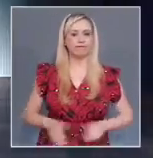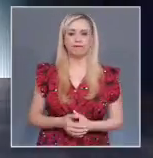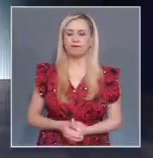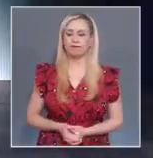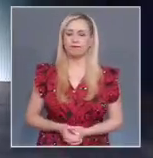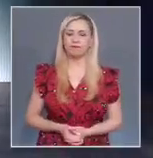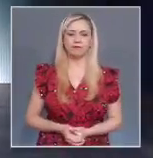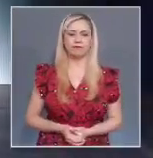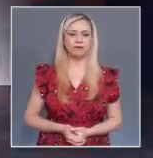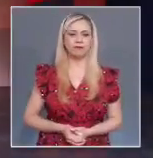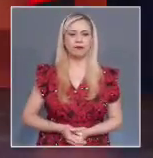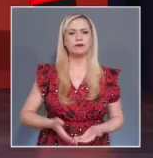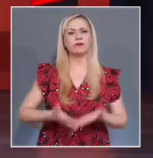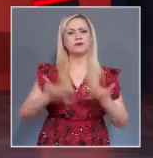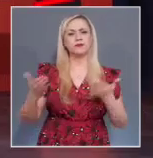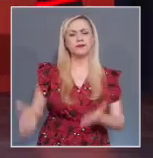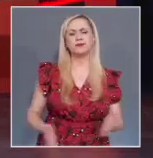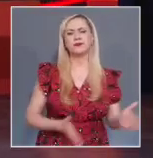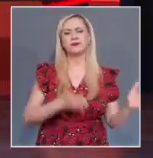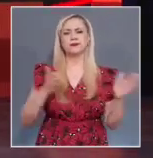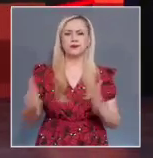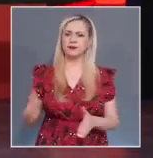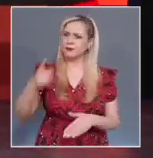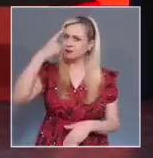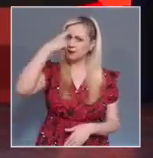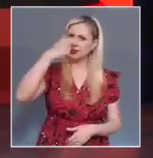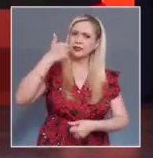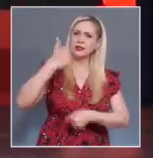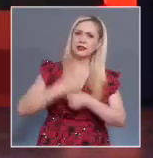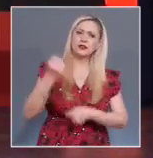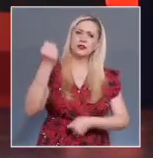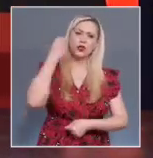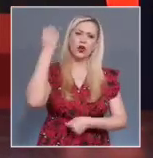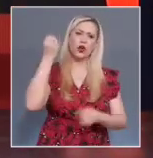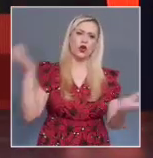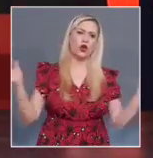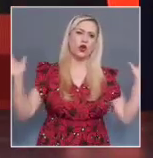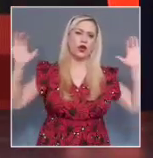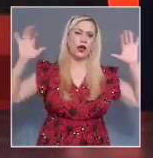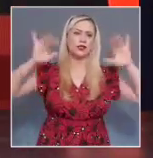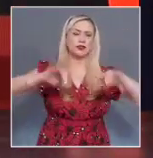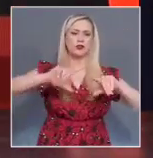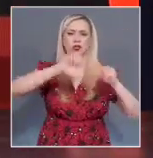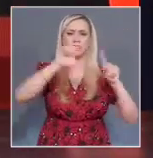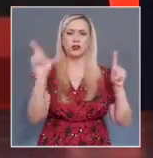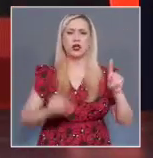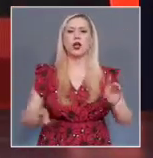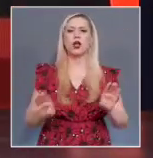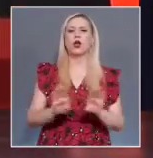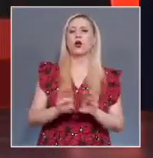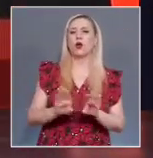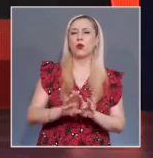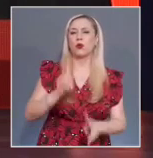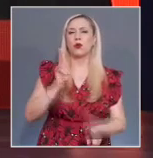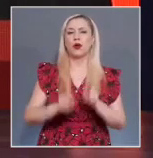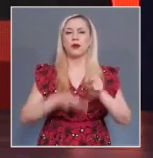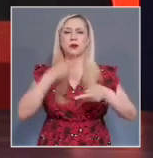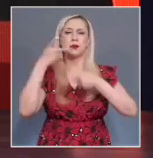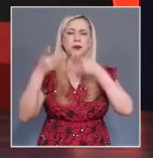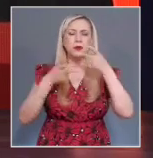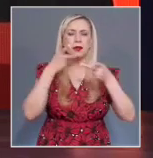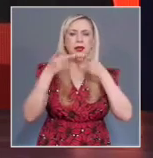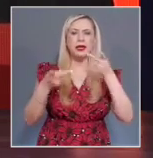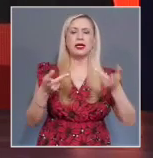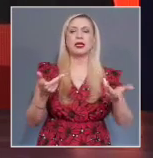Y en otros asuntos, en el marco del 6º Congreso Nacional de Retórica Jurisdiccional, se abordó el tema de las nuevas tecnologías en la impartición